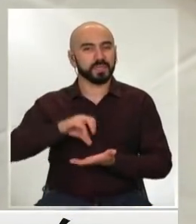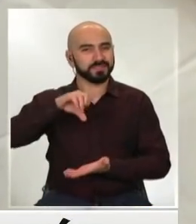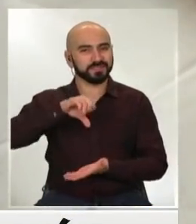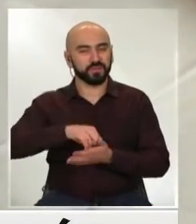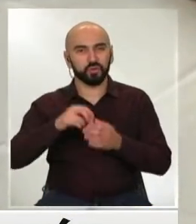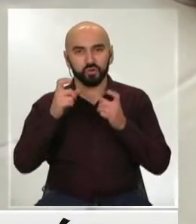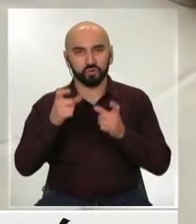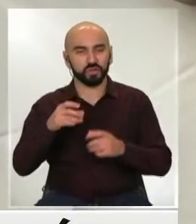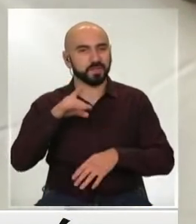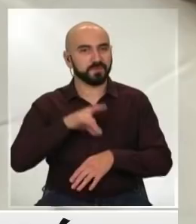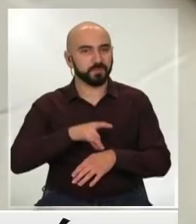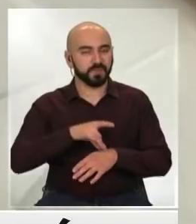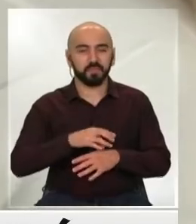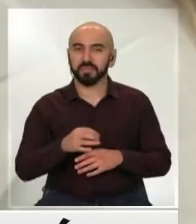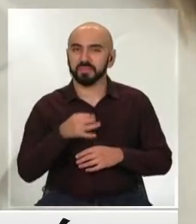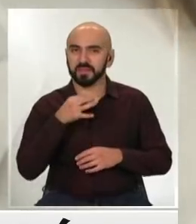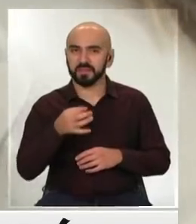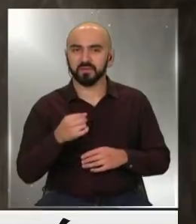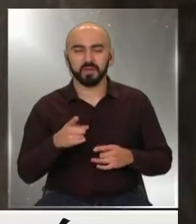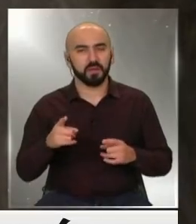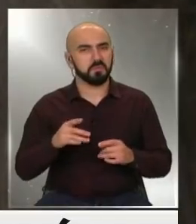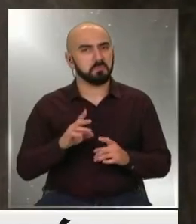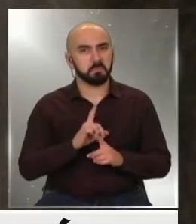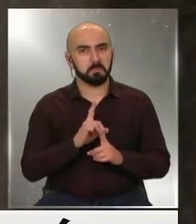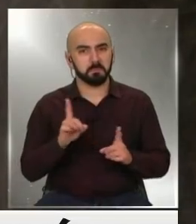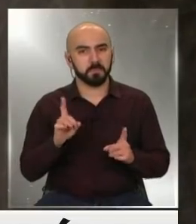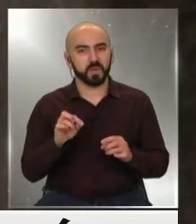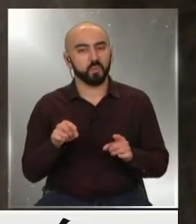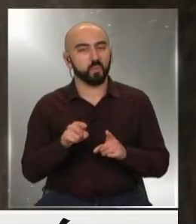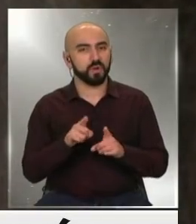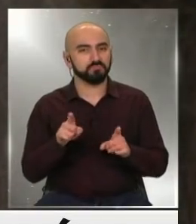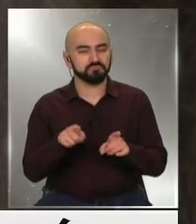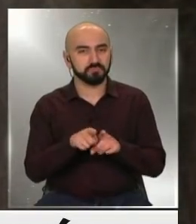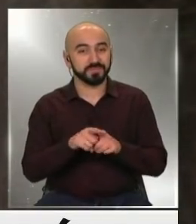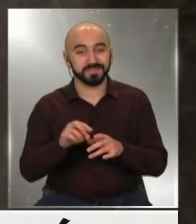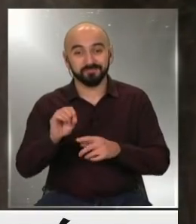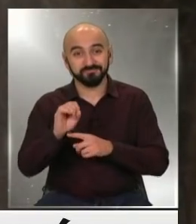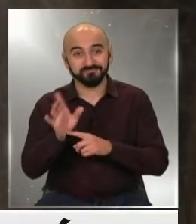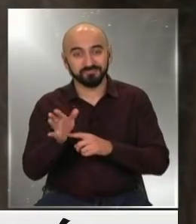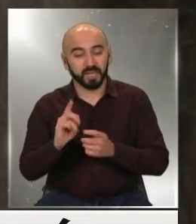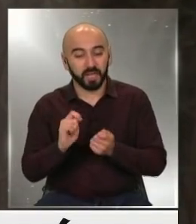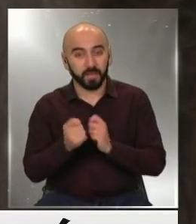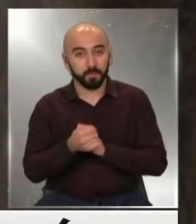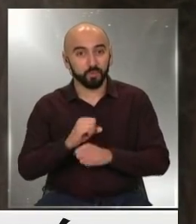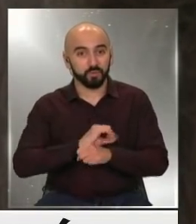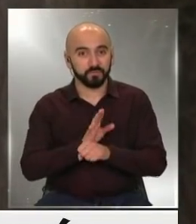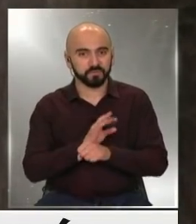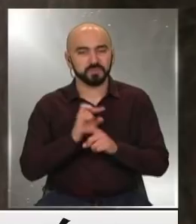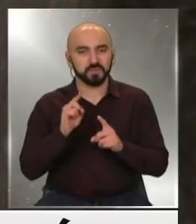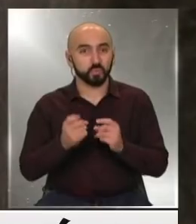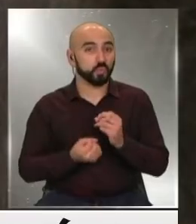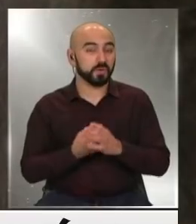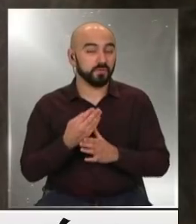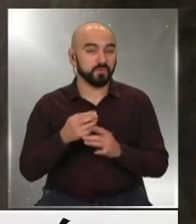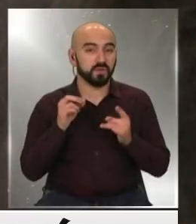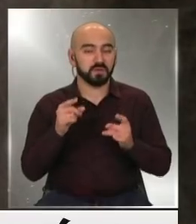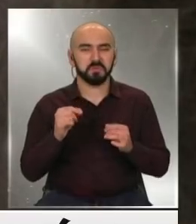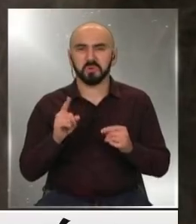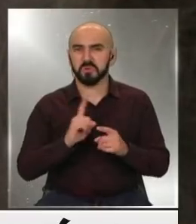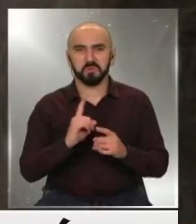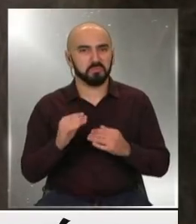advirtieron que es poco probable que esta mutación tenga mucho impacto en la eficacia de la vacuna o en las precauciones